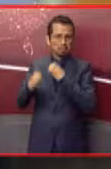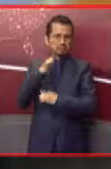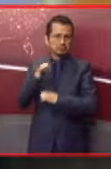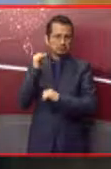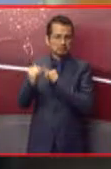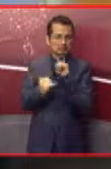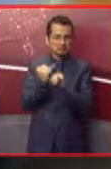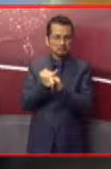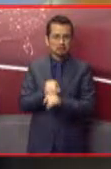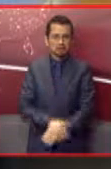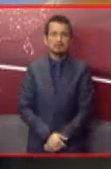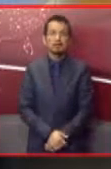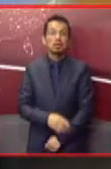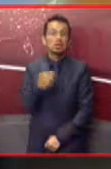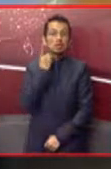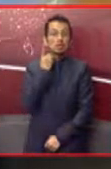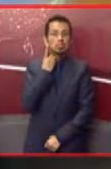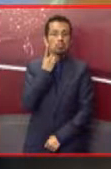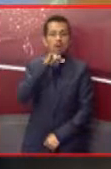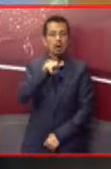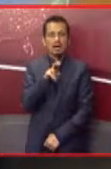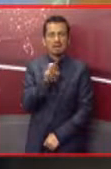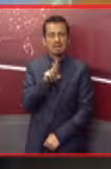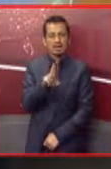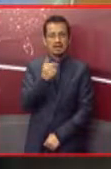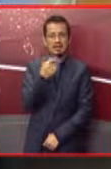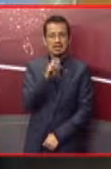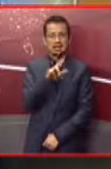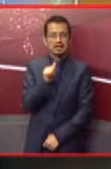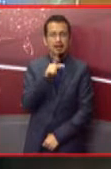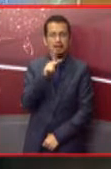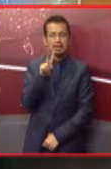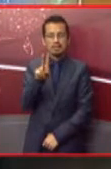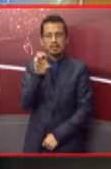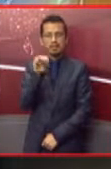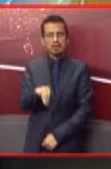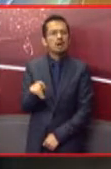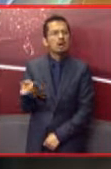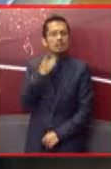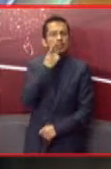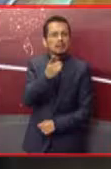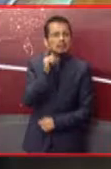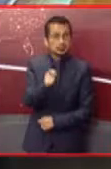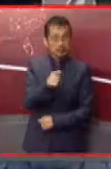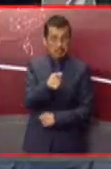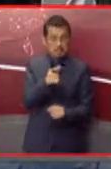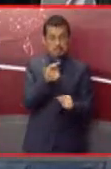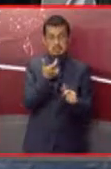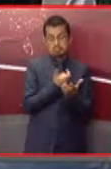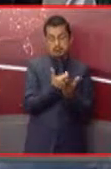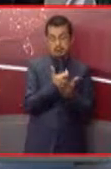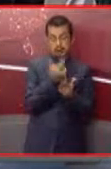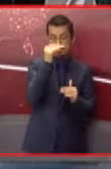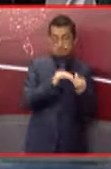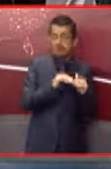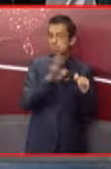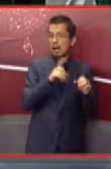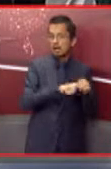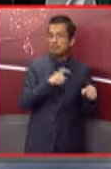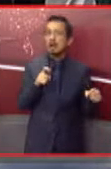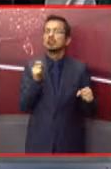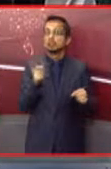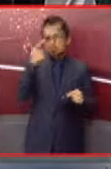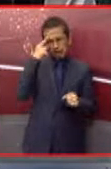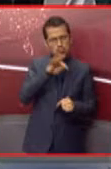diputado Javier Herrera, del Grupo Parlamentario del Partido Verde Ecologista de México, explicó que con la desindexación del salario mínimo se revalora la actividad